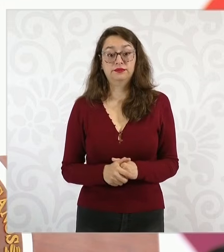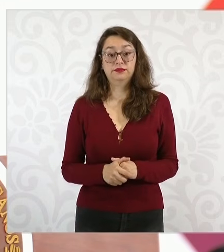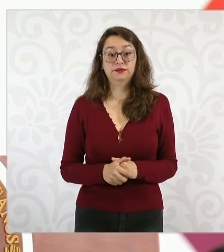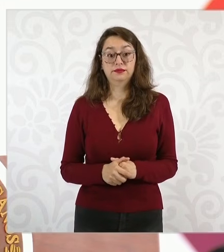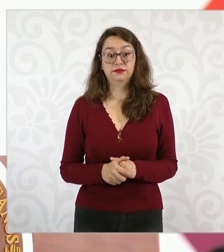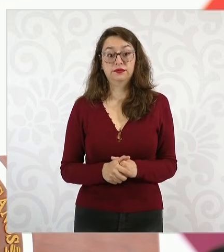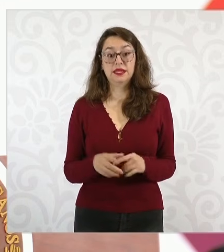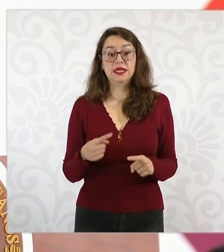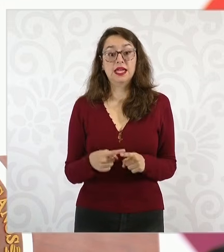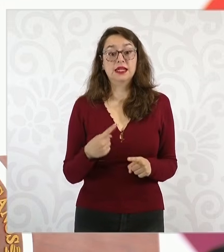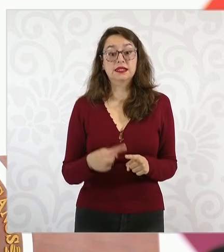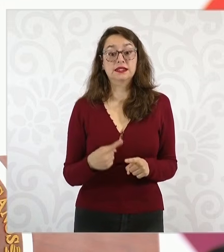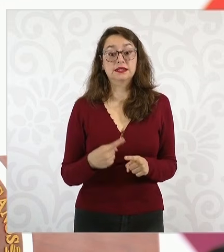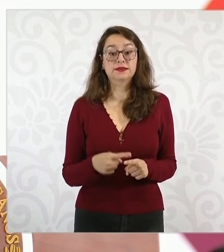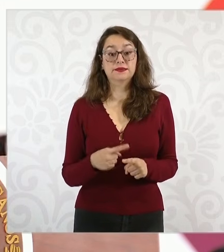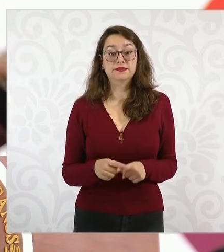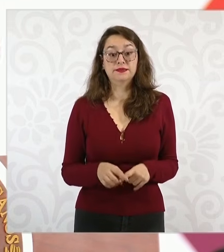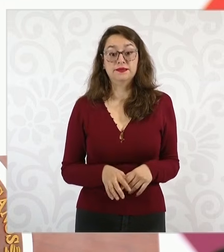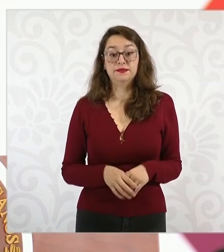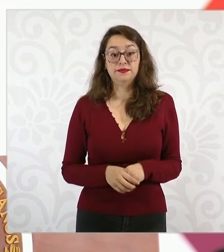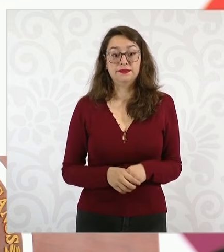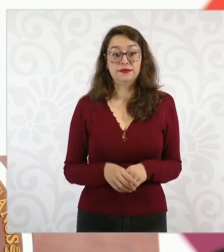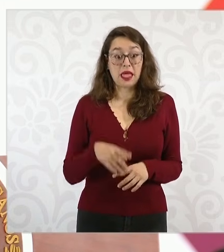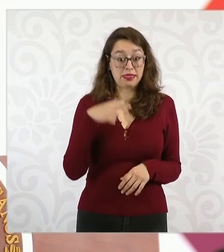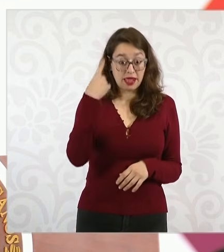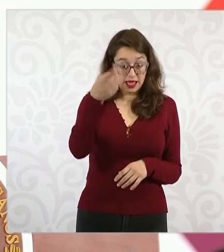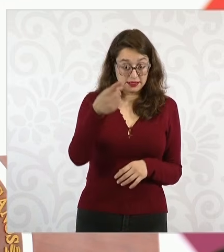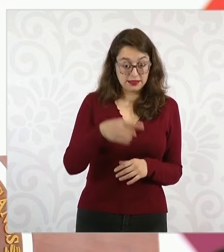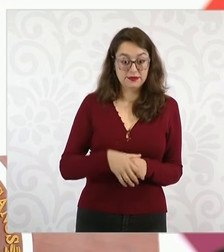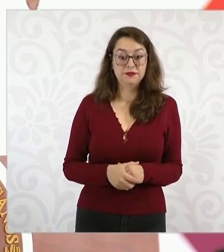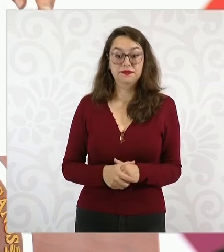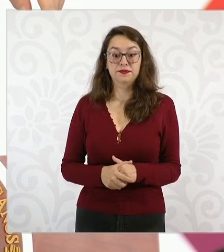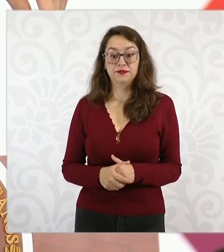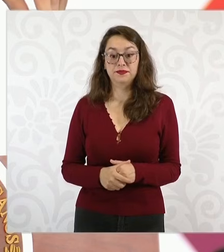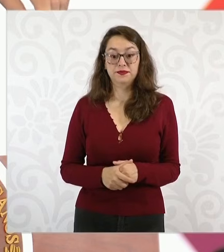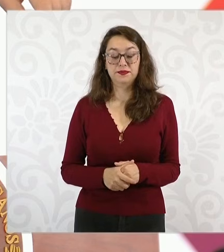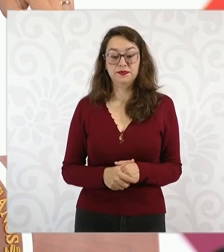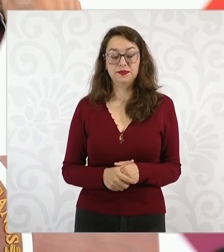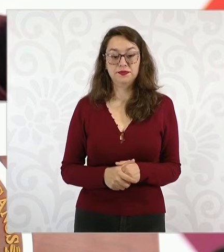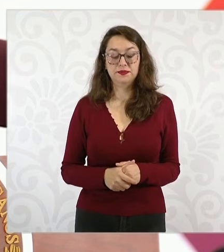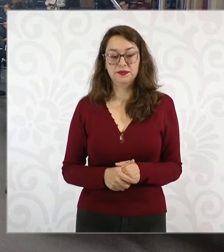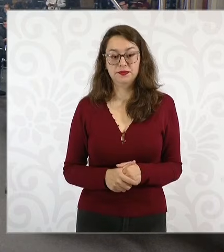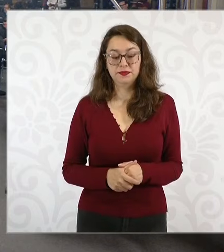A ver, ¿quién? A ver, atrás.